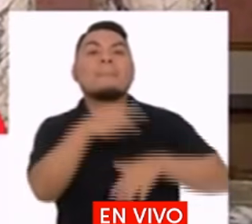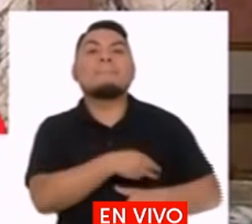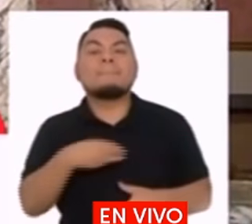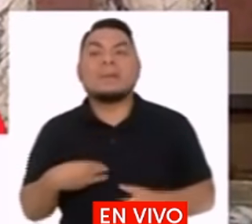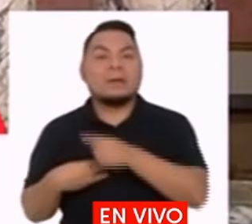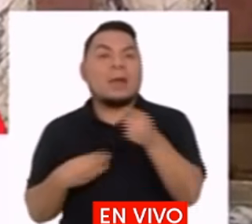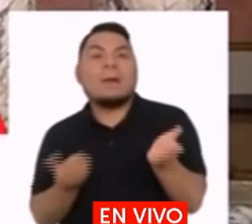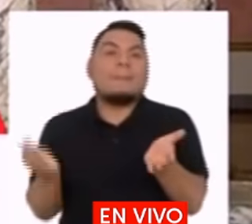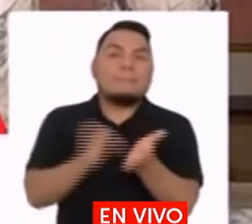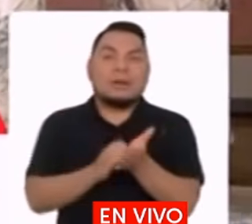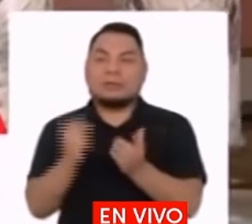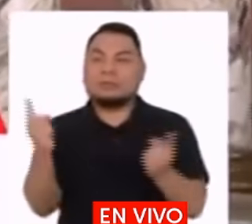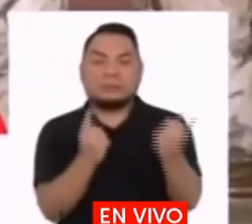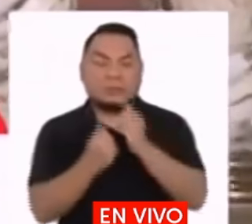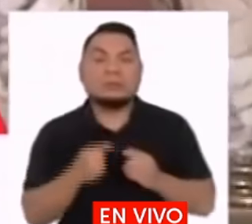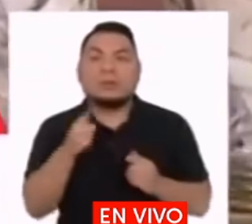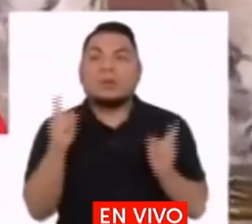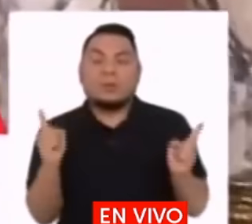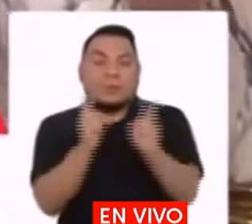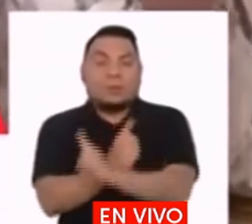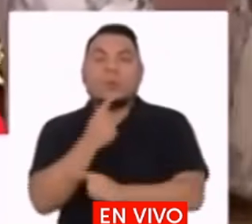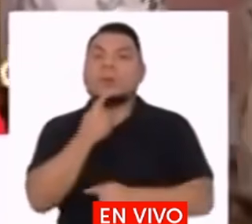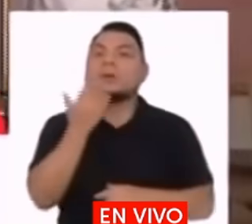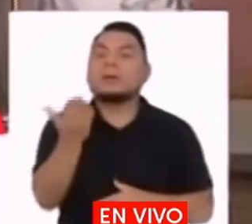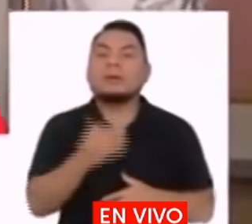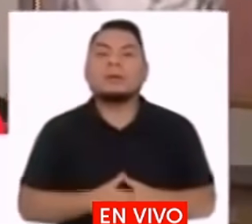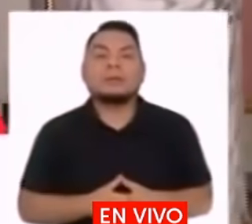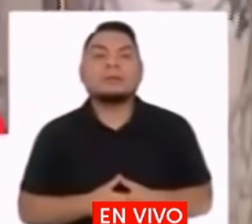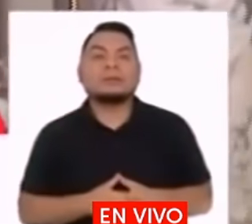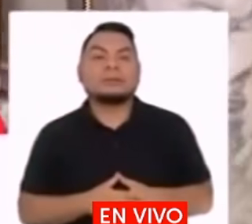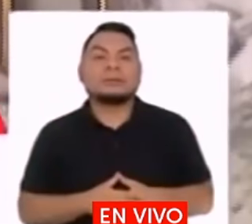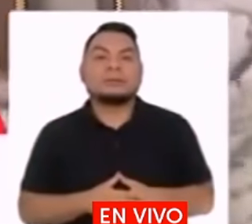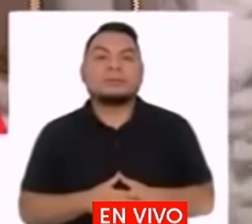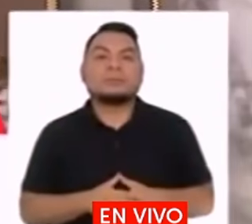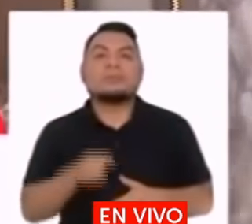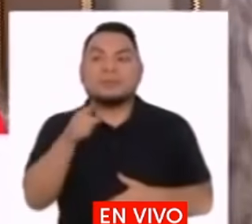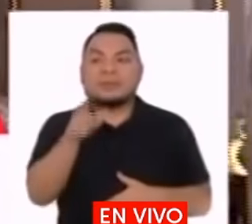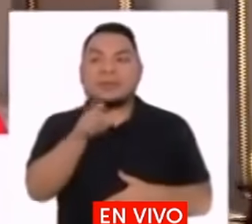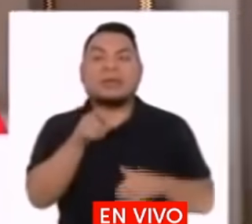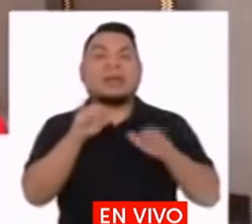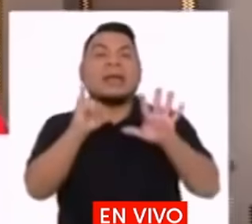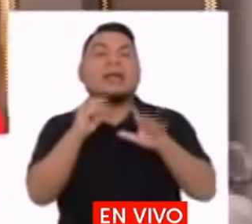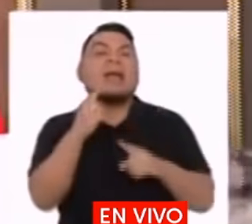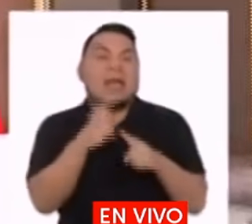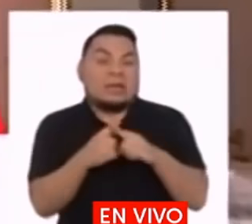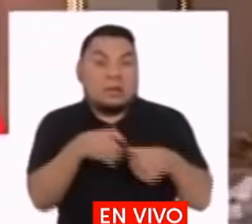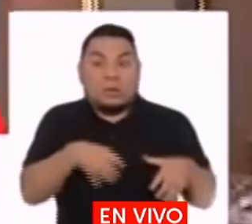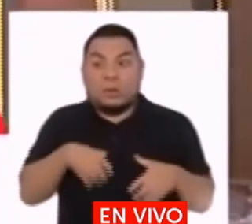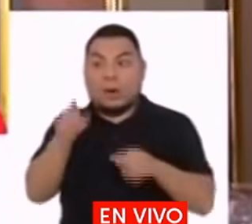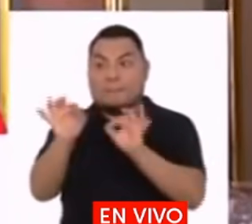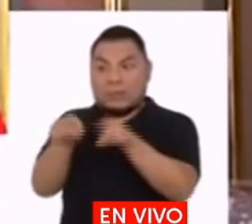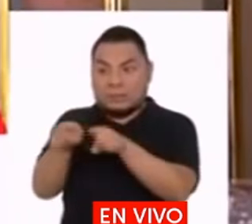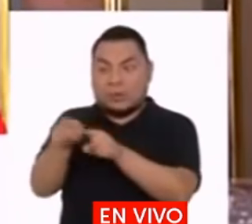Como primer acto, se procederá a la lectura conjunta de las resoluciones supremas mediante las cuales se acepta la renuncia que formulan al cargo los señores